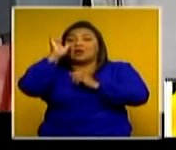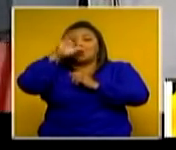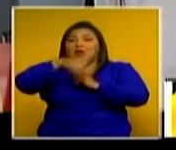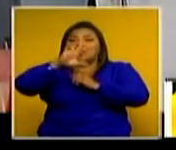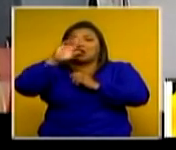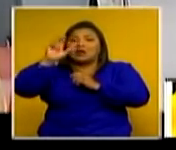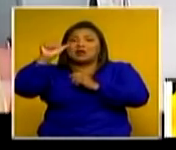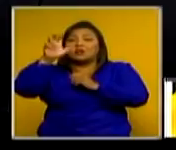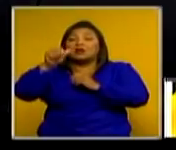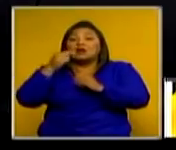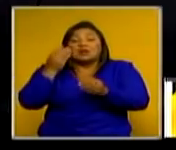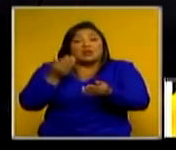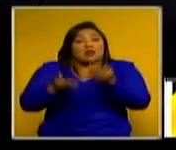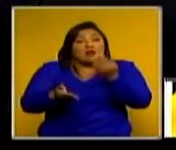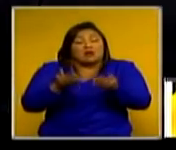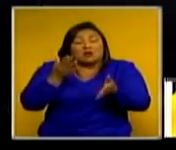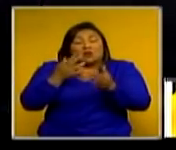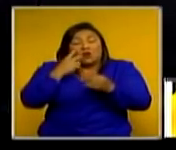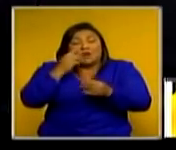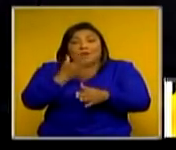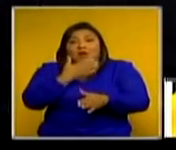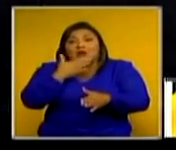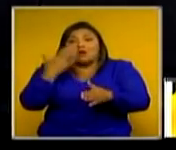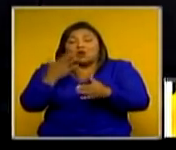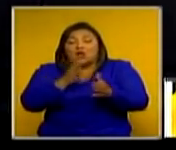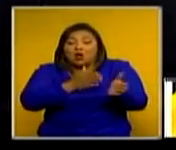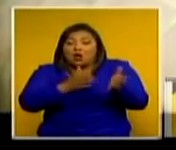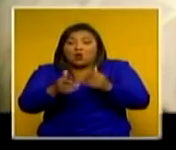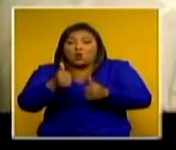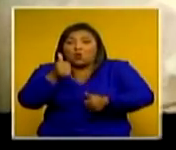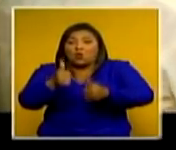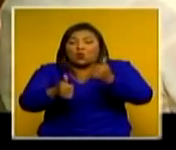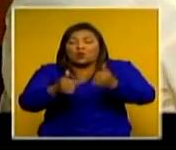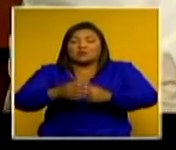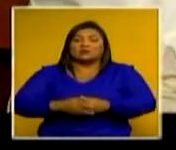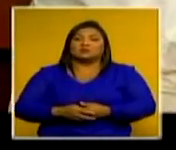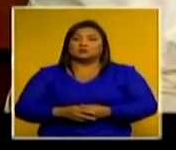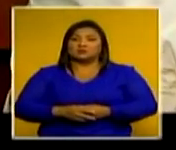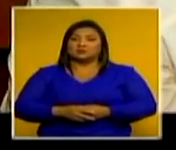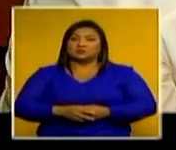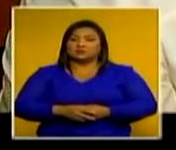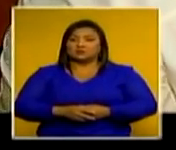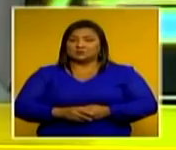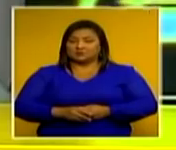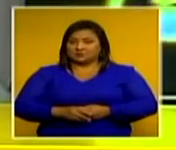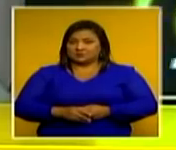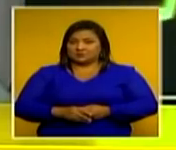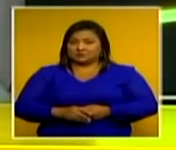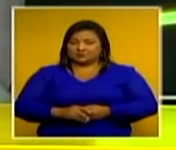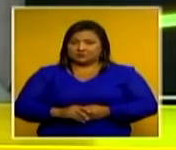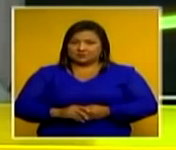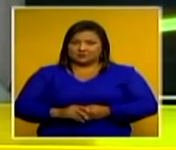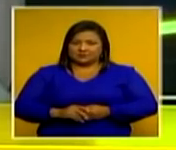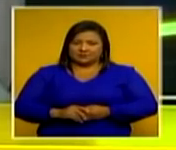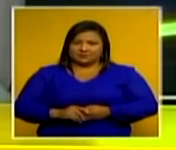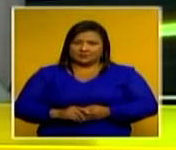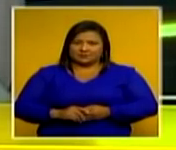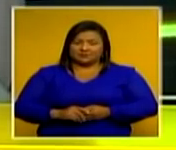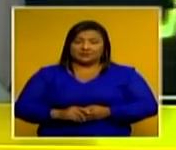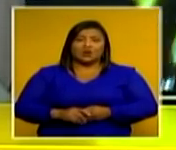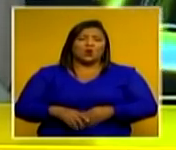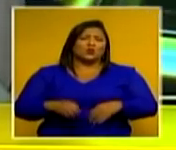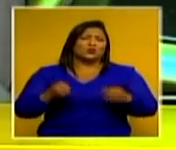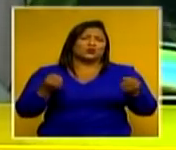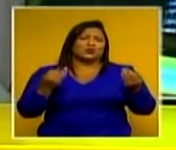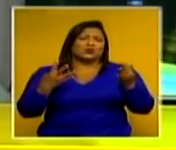estudia la posibilidad de mejorar su octanaje cristian barça yo nos hicieron uno cuantiosos